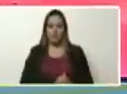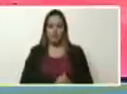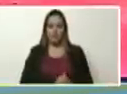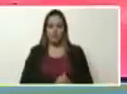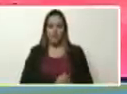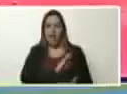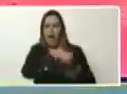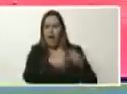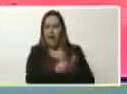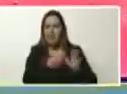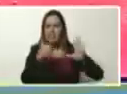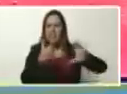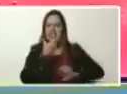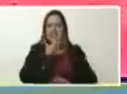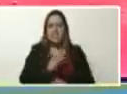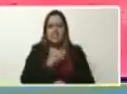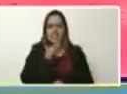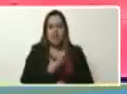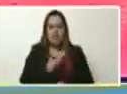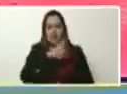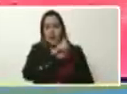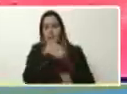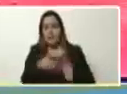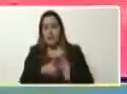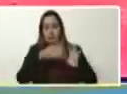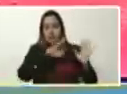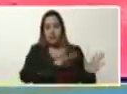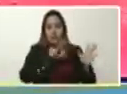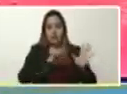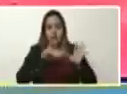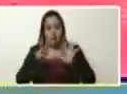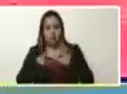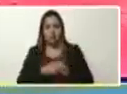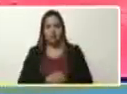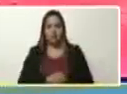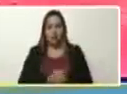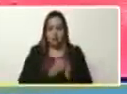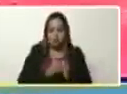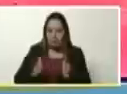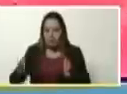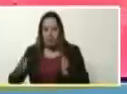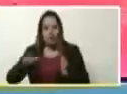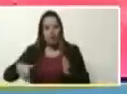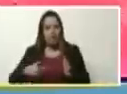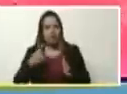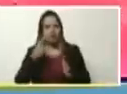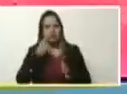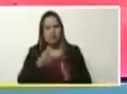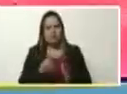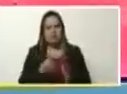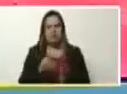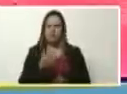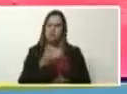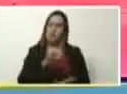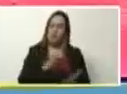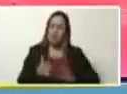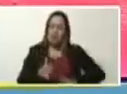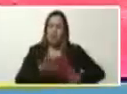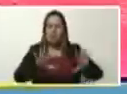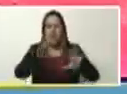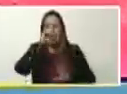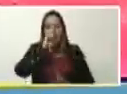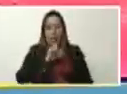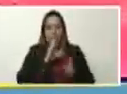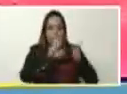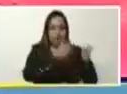al 6 de diciembre de 1998, pudiéramos decir que esa etapa casi de 10 años es la etapa